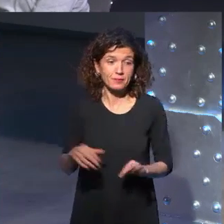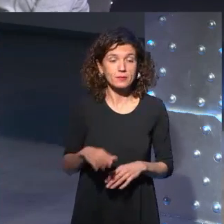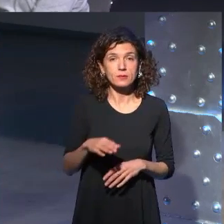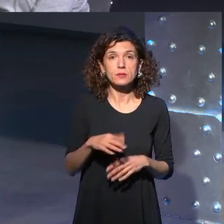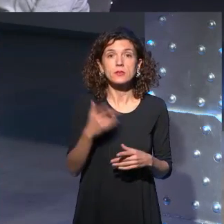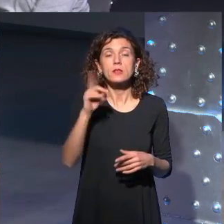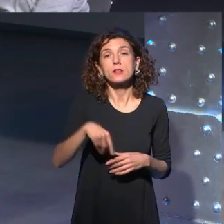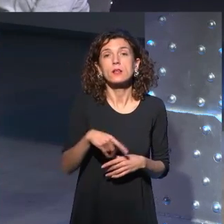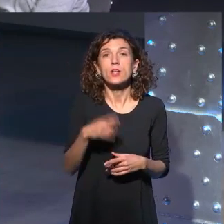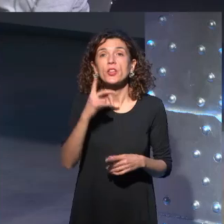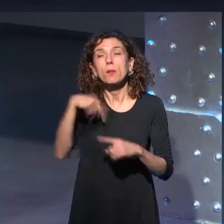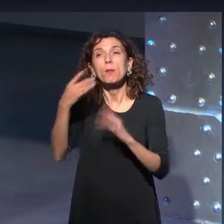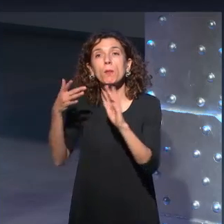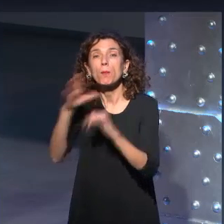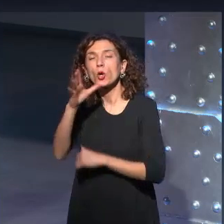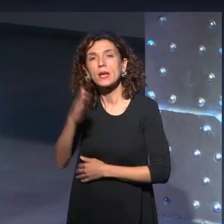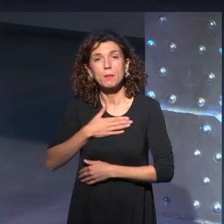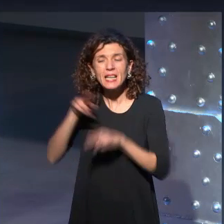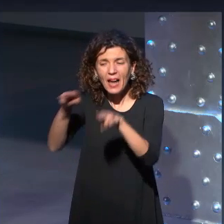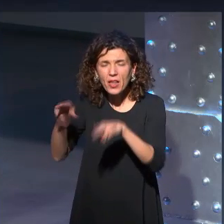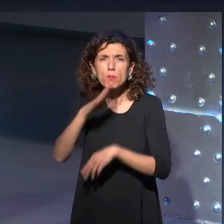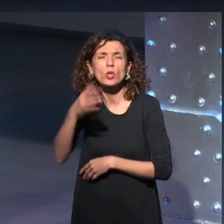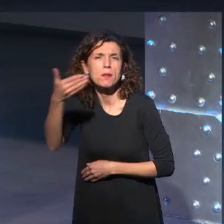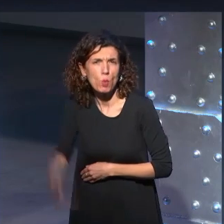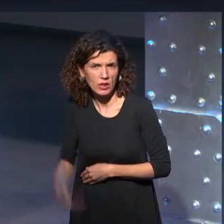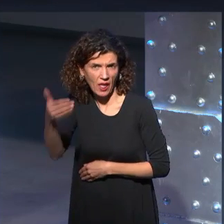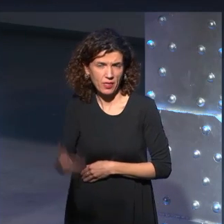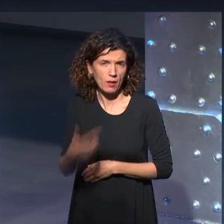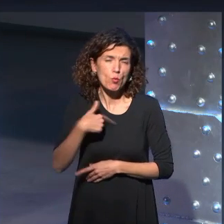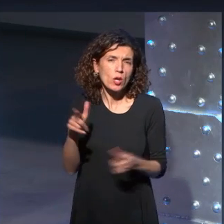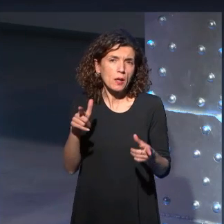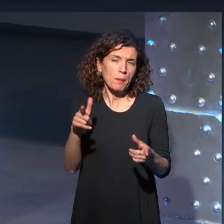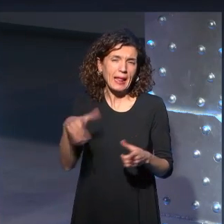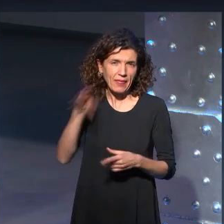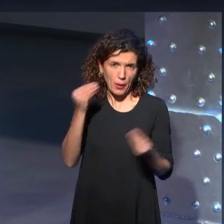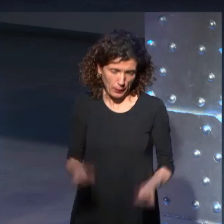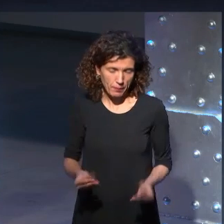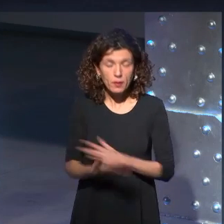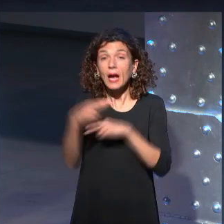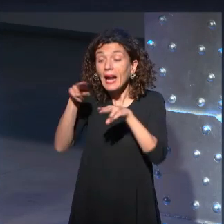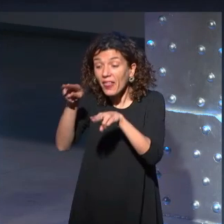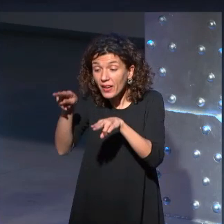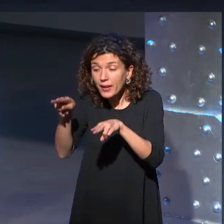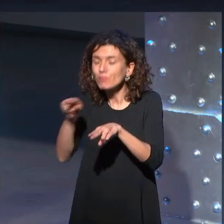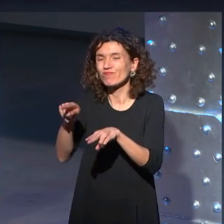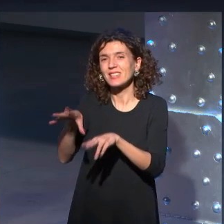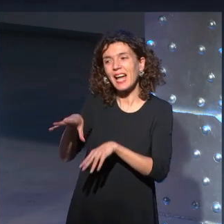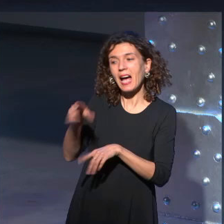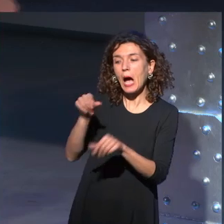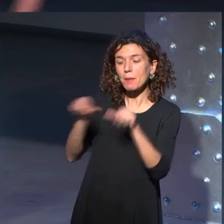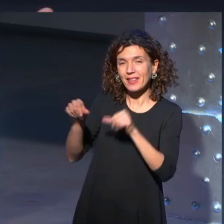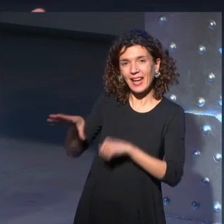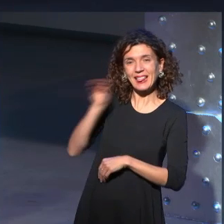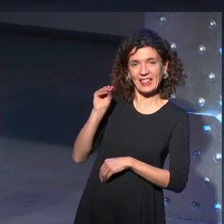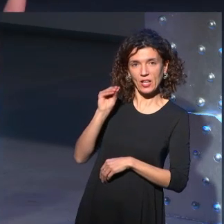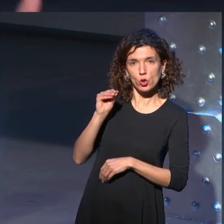Luego si quieren explico por qué es importante para mí cazar, porque hay una distorsión un poco. pero también la cacería me permite entender a un hombre que